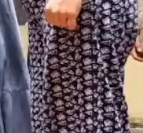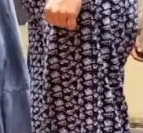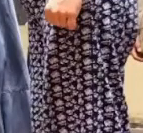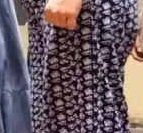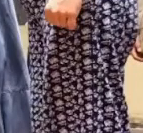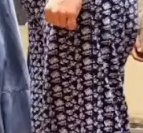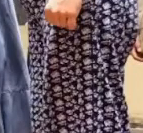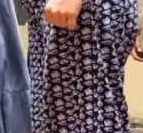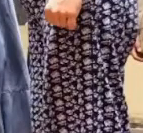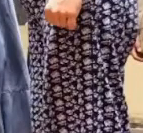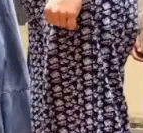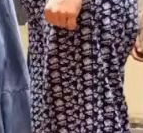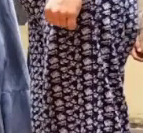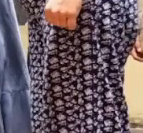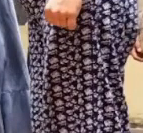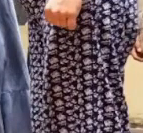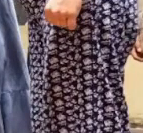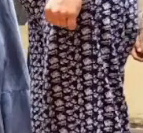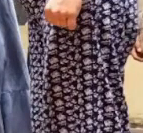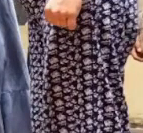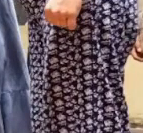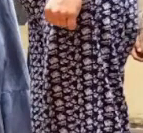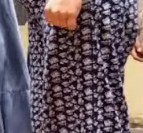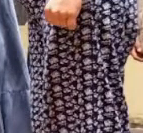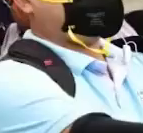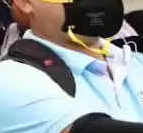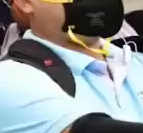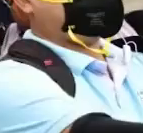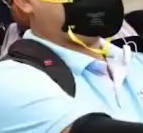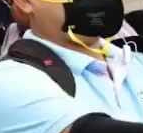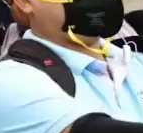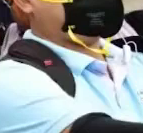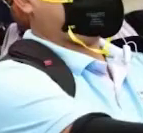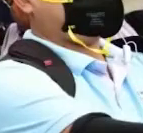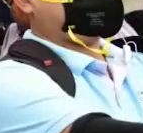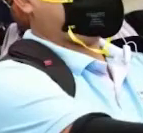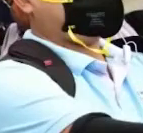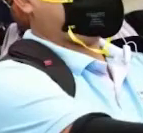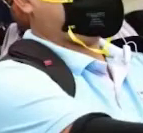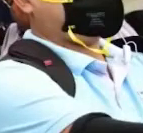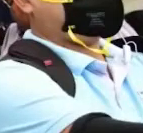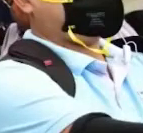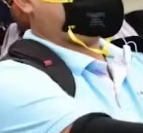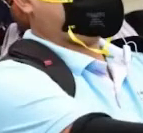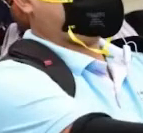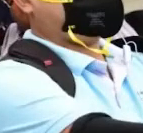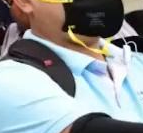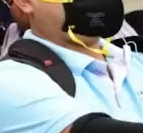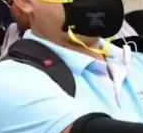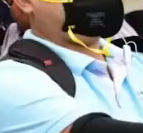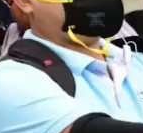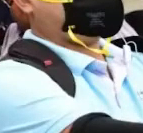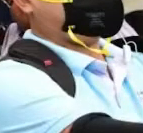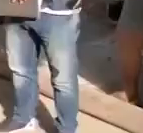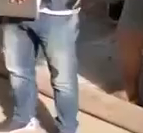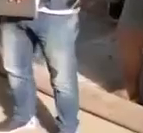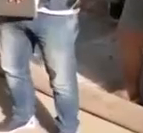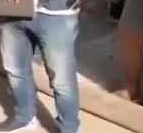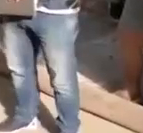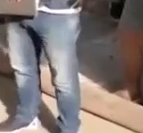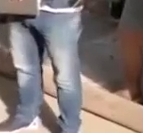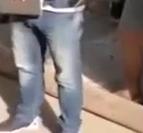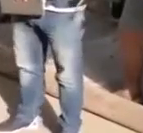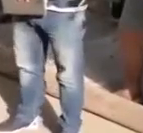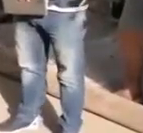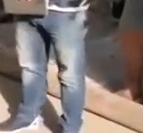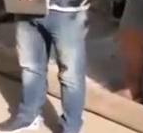que las entidades estatales puedan acceder a bienes con mejores precios, haciendo más eficientes los procesos de contratación. Recibimos una